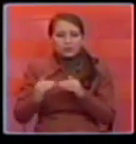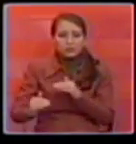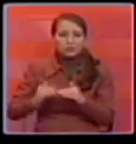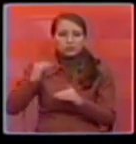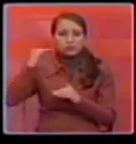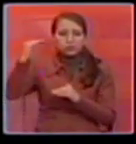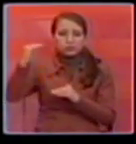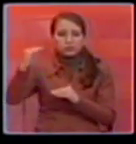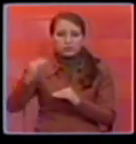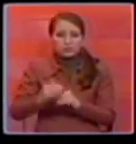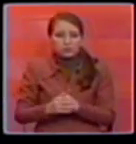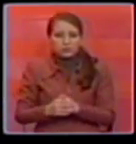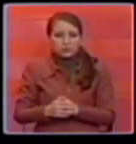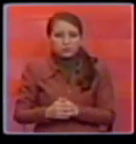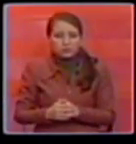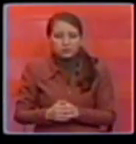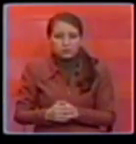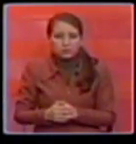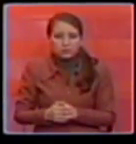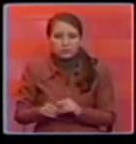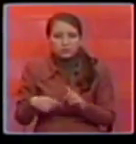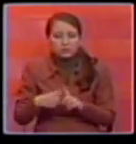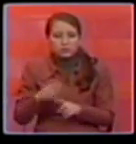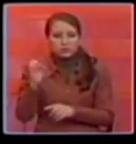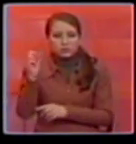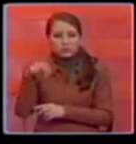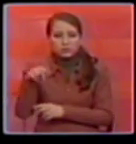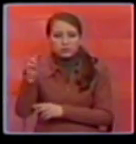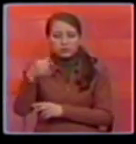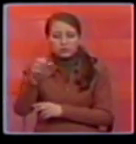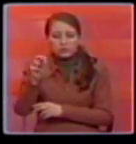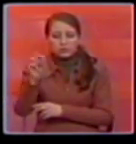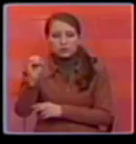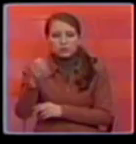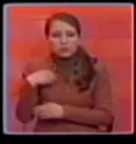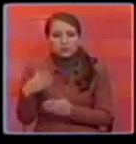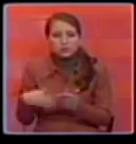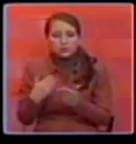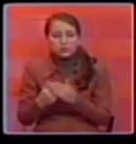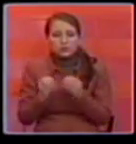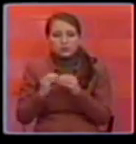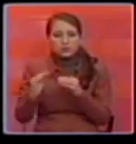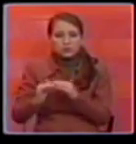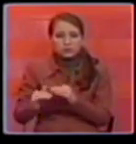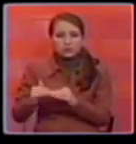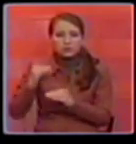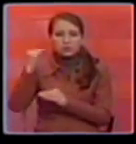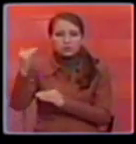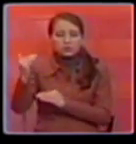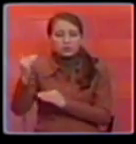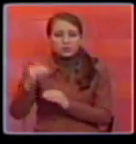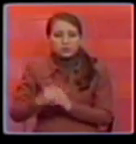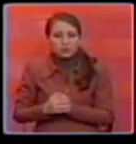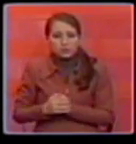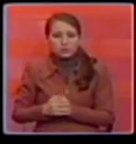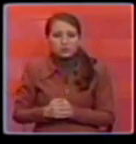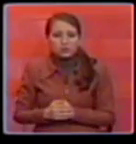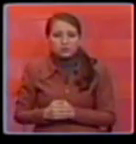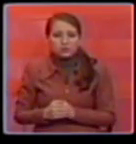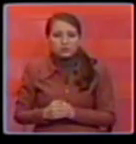altos. Al ser endógeno, si bien es endógeno y estar en niveles más altos,